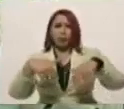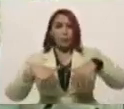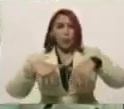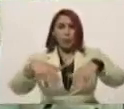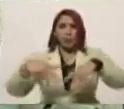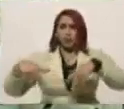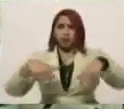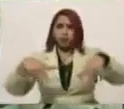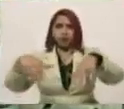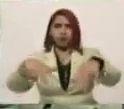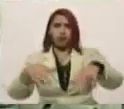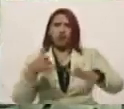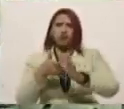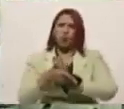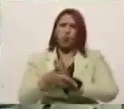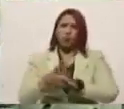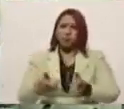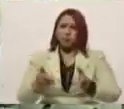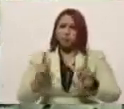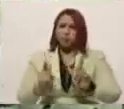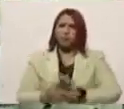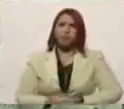en la instalación